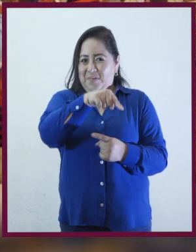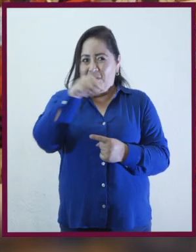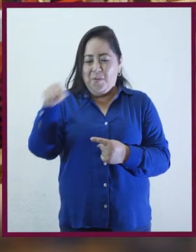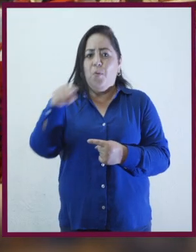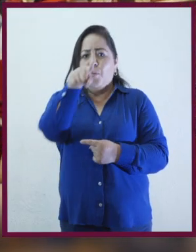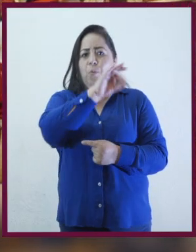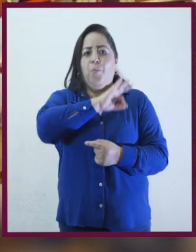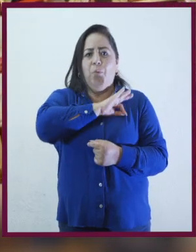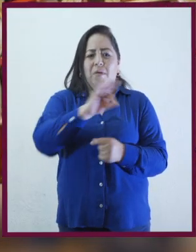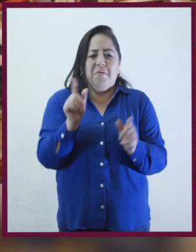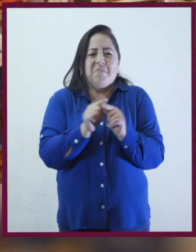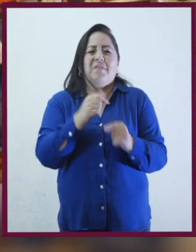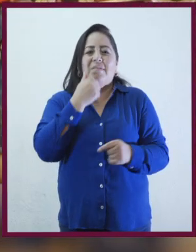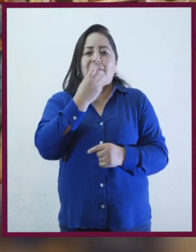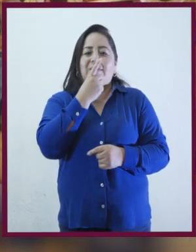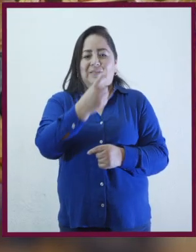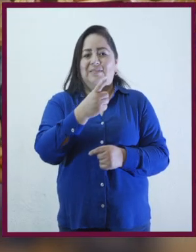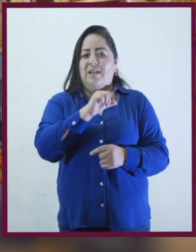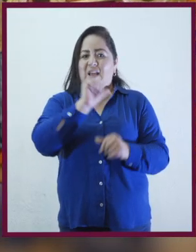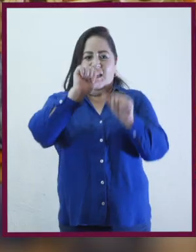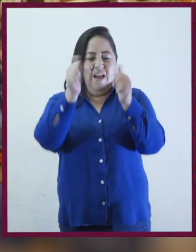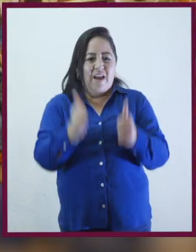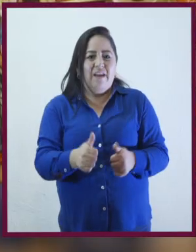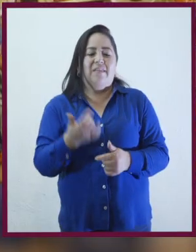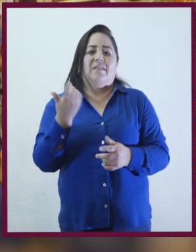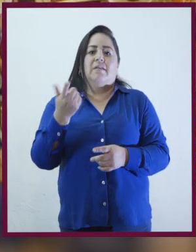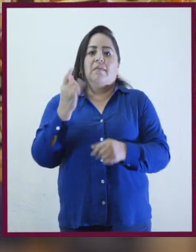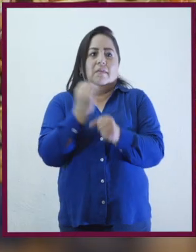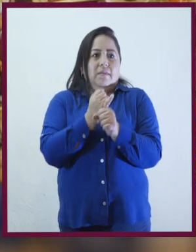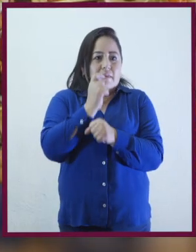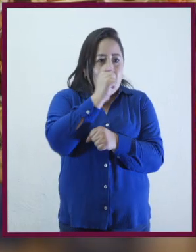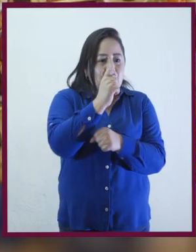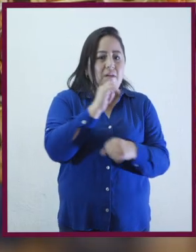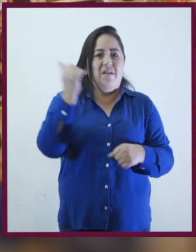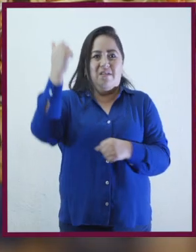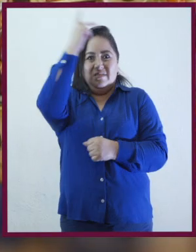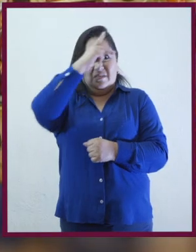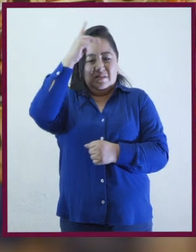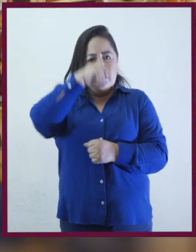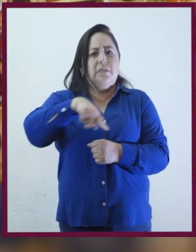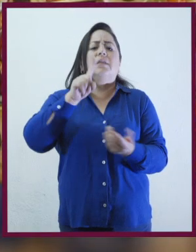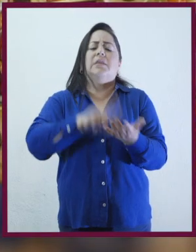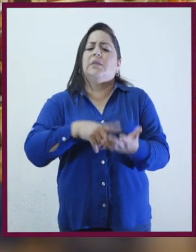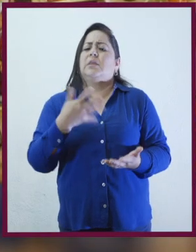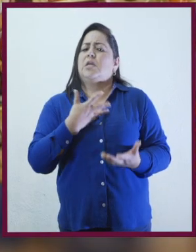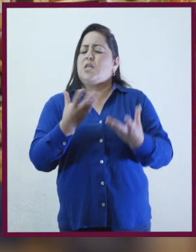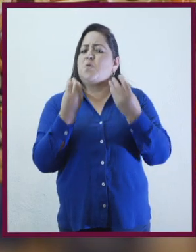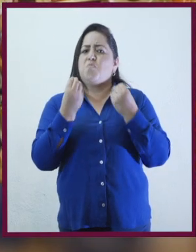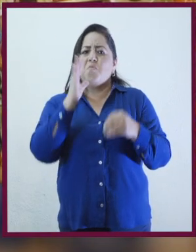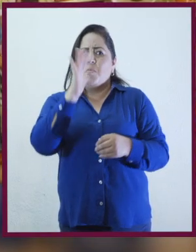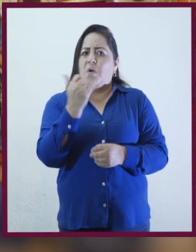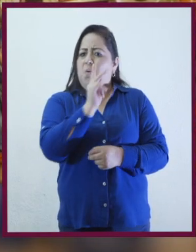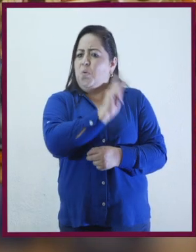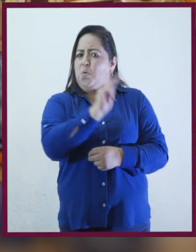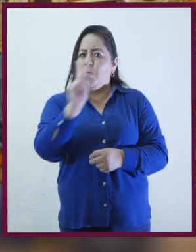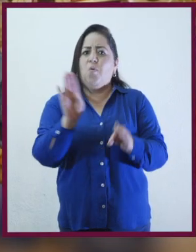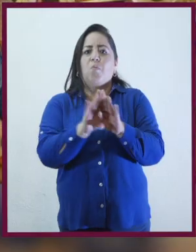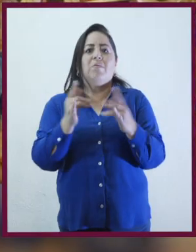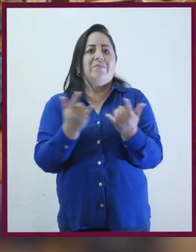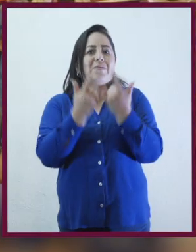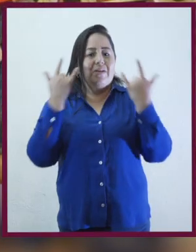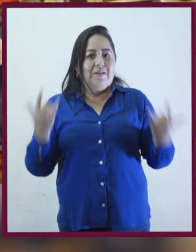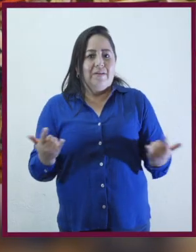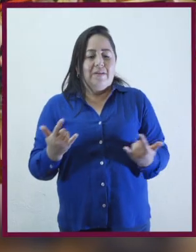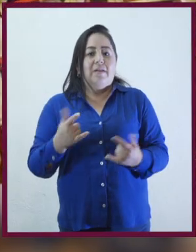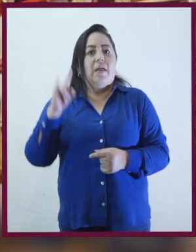personajes, podemos concluir que los críticos de arte, los detectives y psicoanalistas tienen mucho en común con los